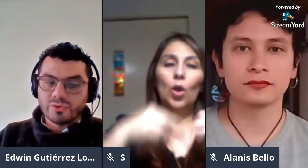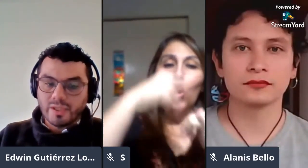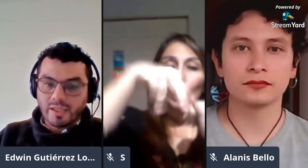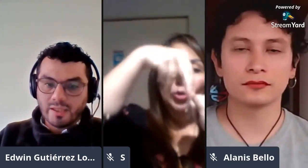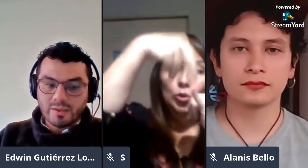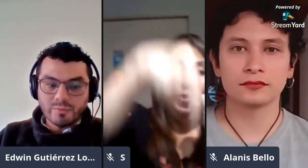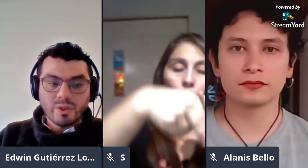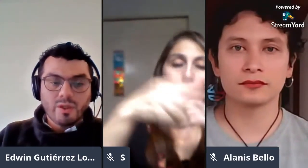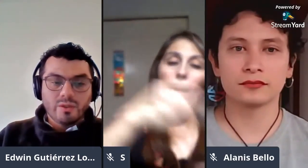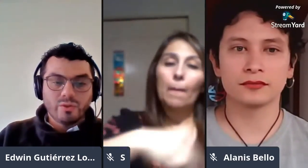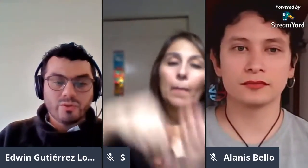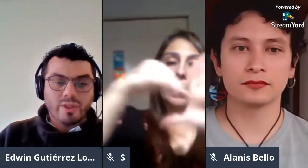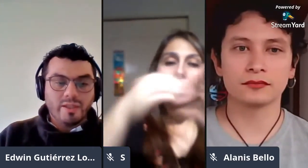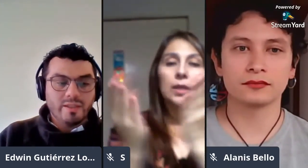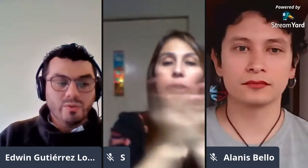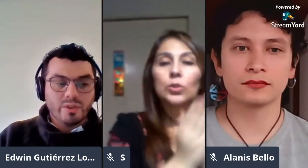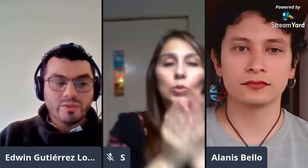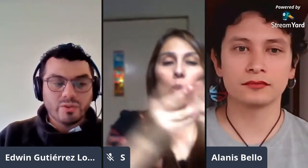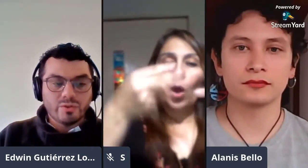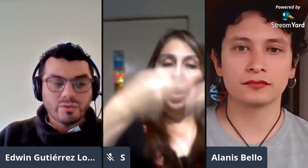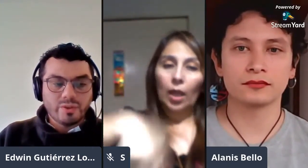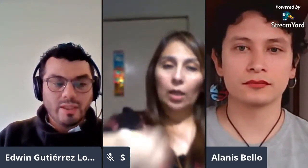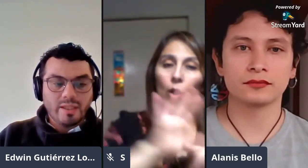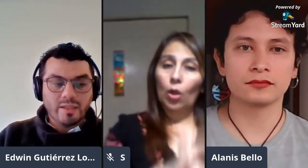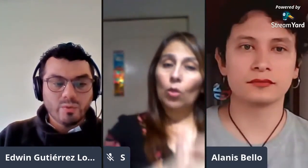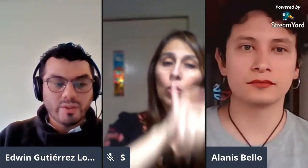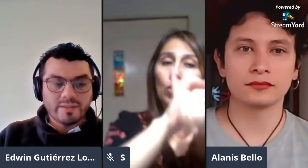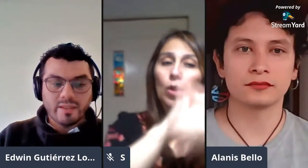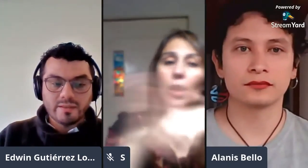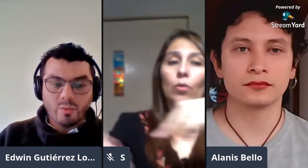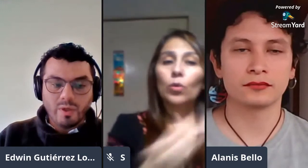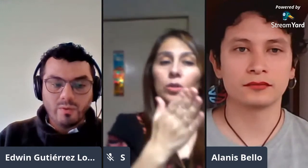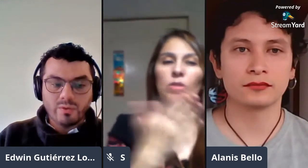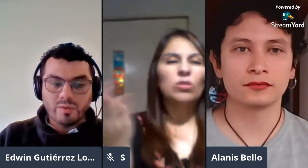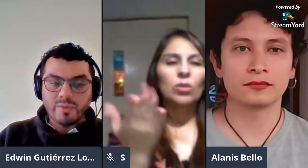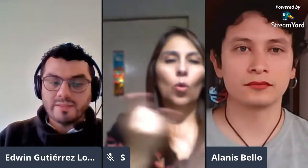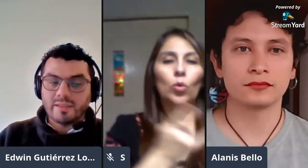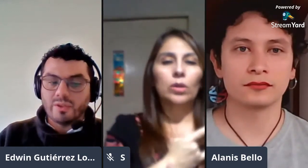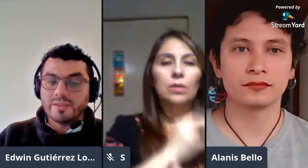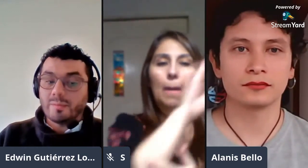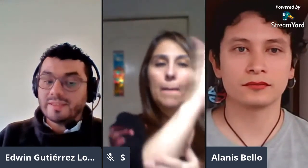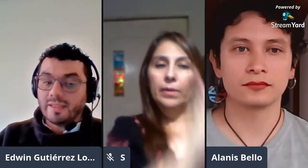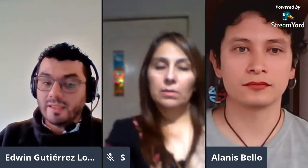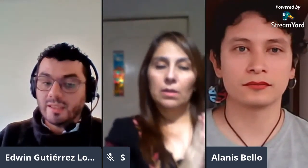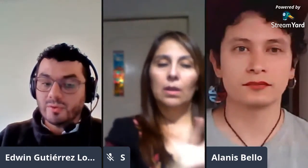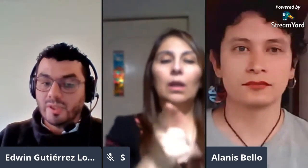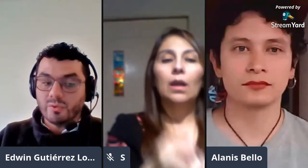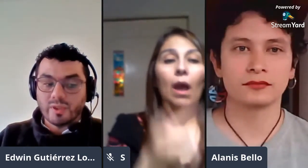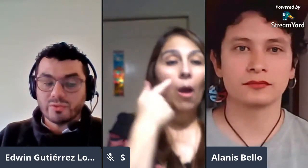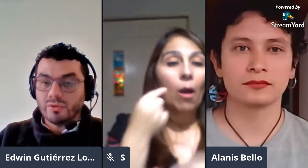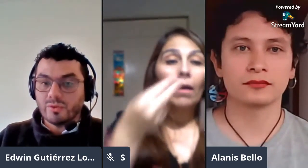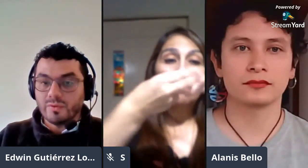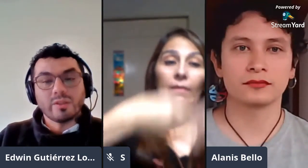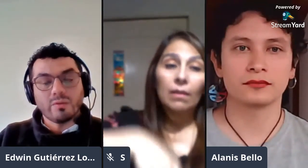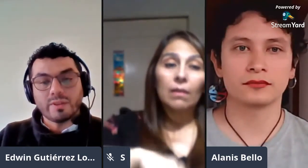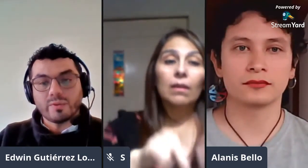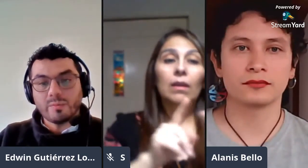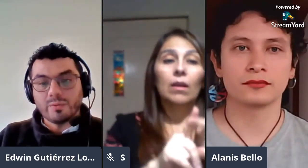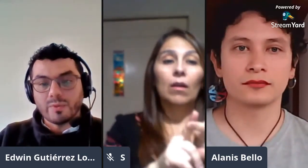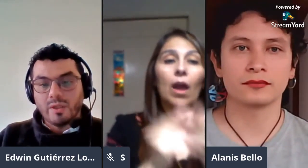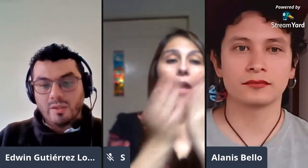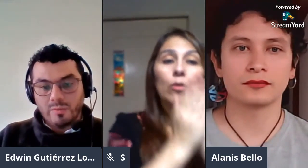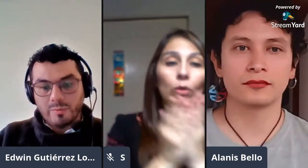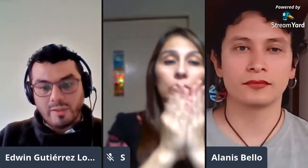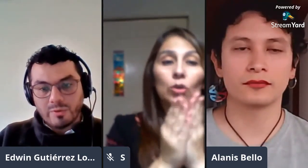en estudios de género, doctorada en educación de la Universidad de Sao Paulo, investigadora en temas de género, educación y